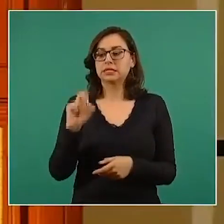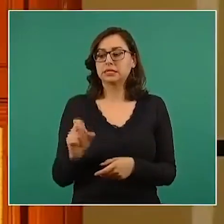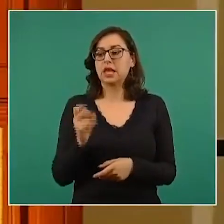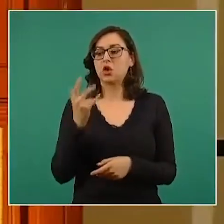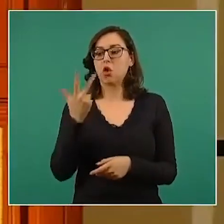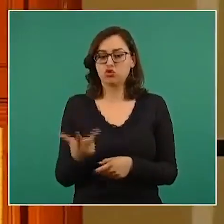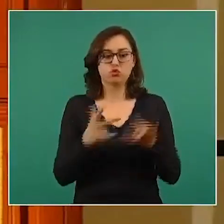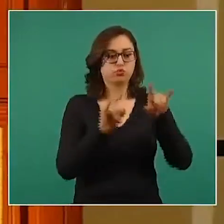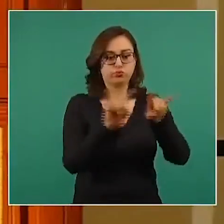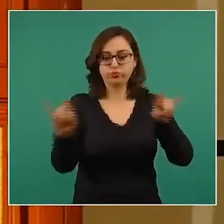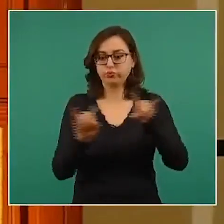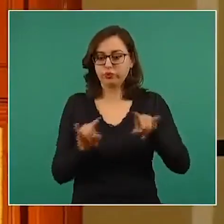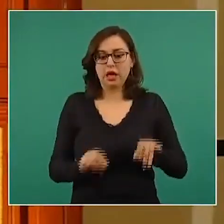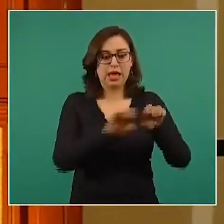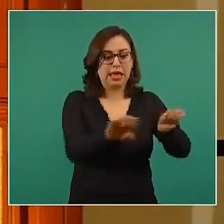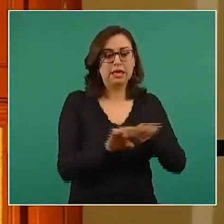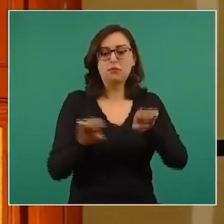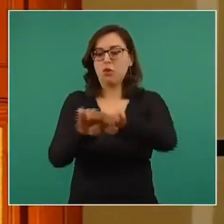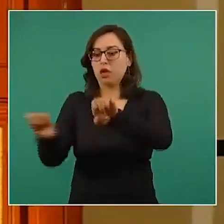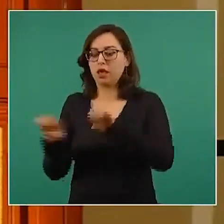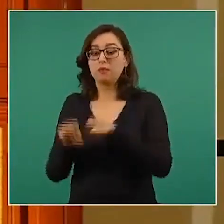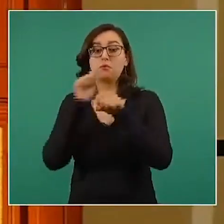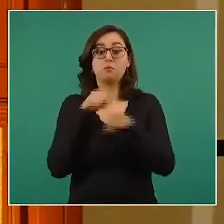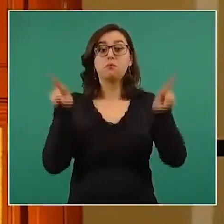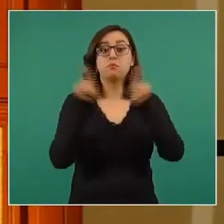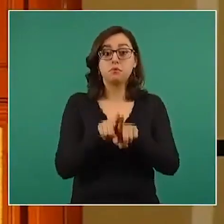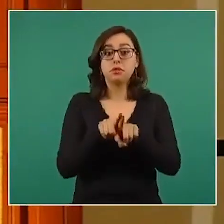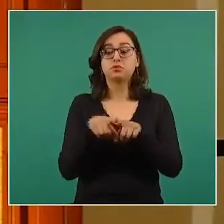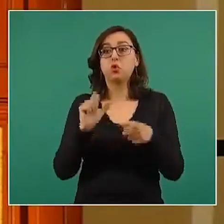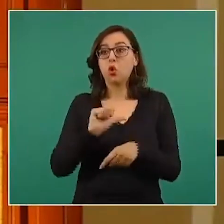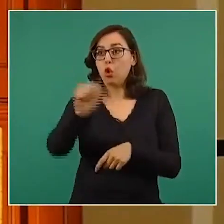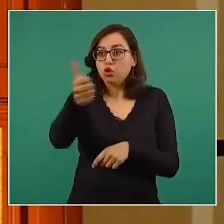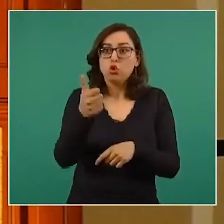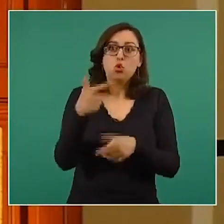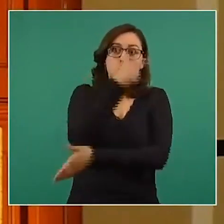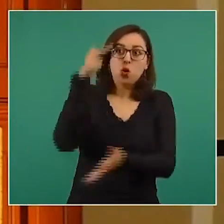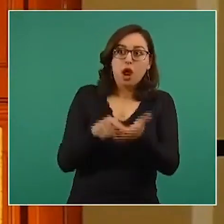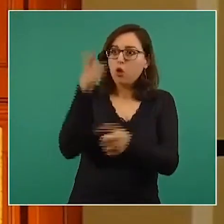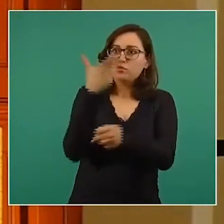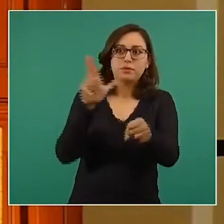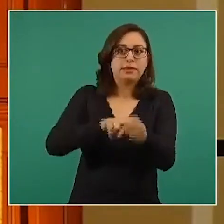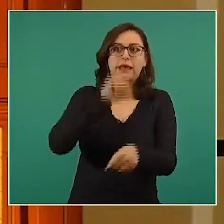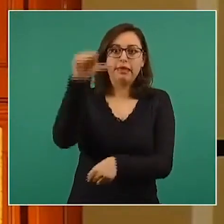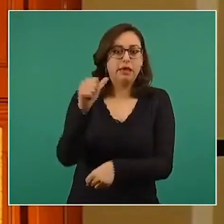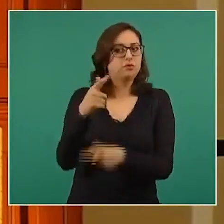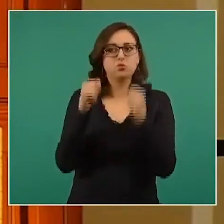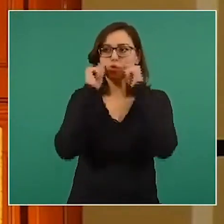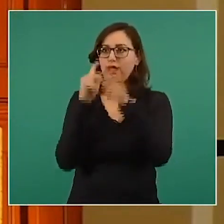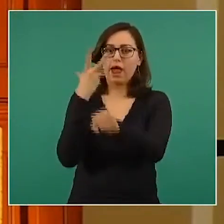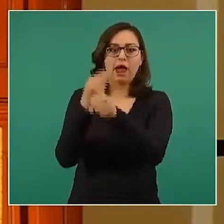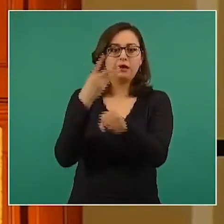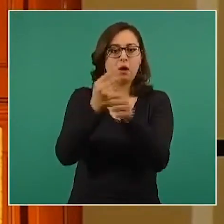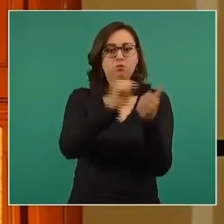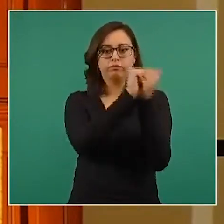camas, la expansión en unidades no hospitalarias, como el CRIT, y otras acciones de expansión, incluso como las